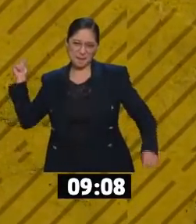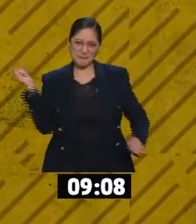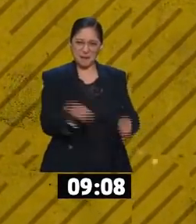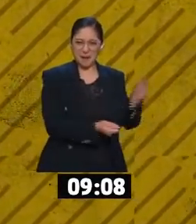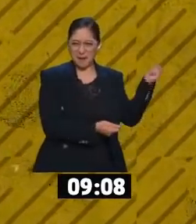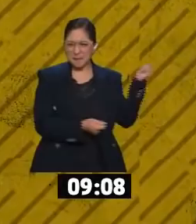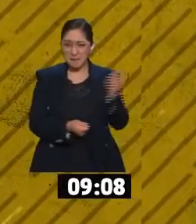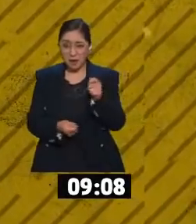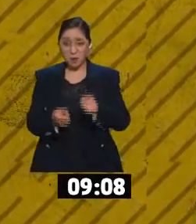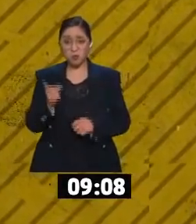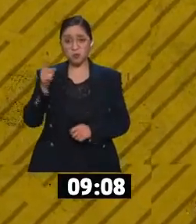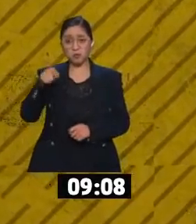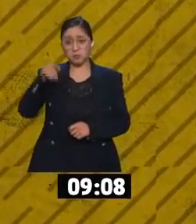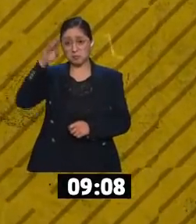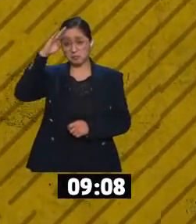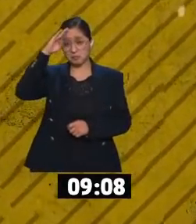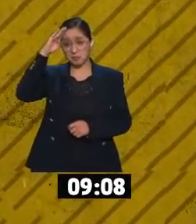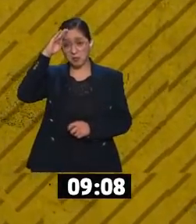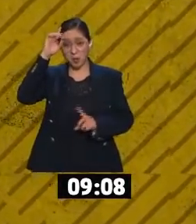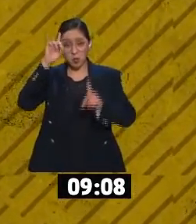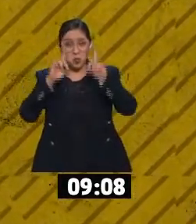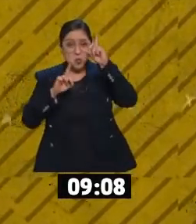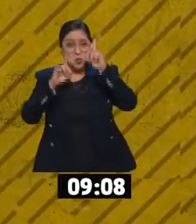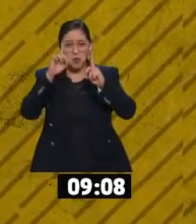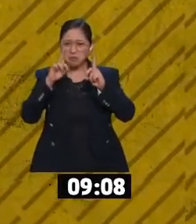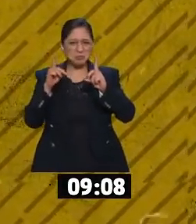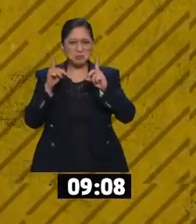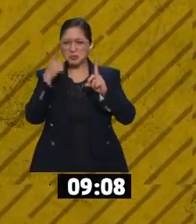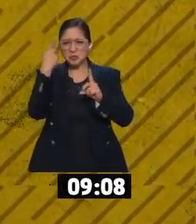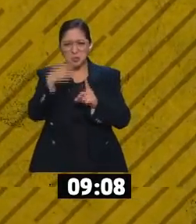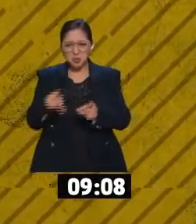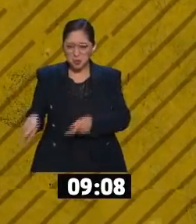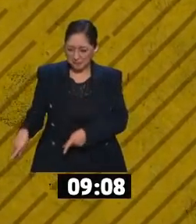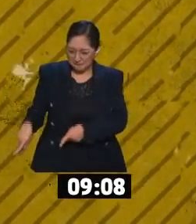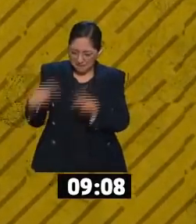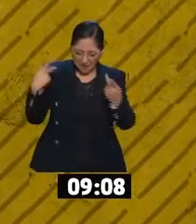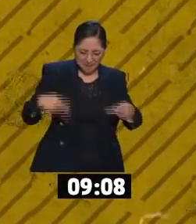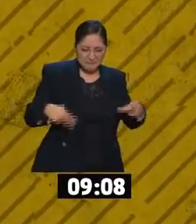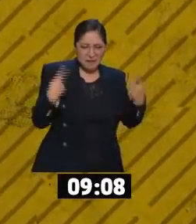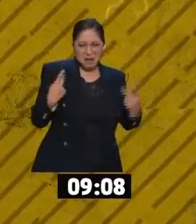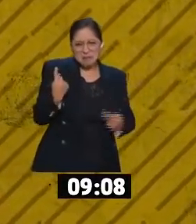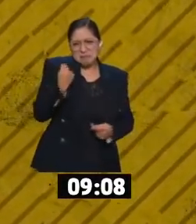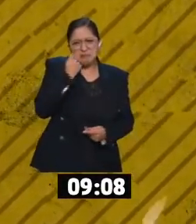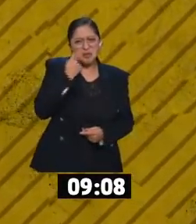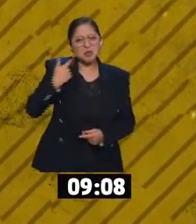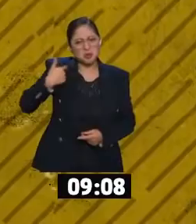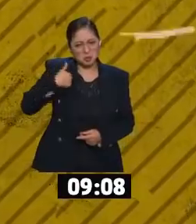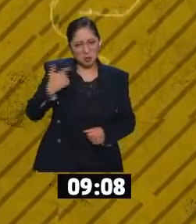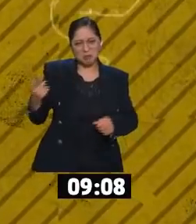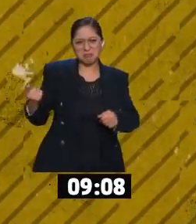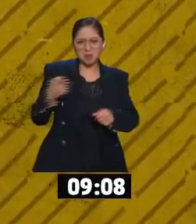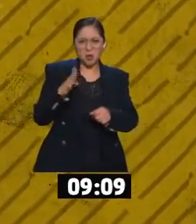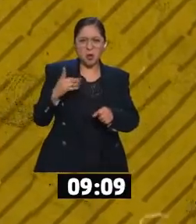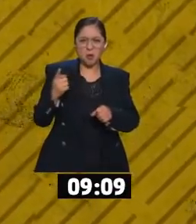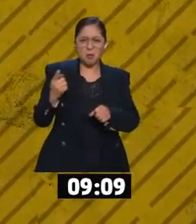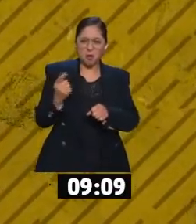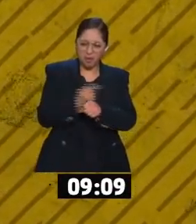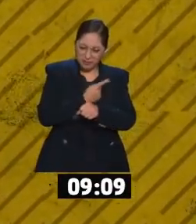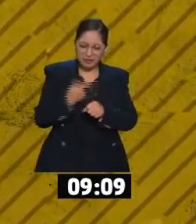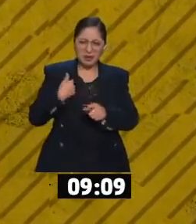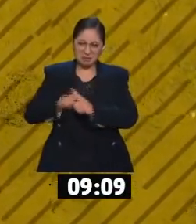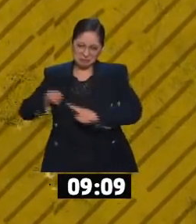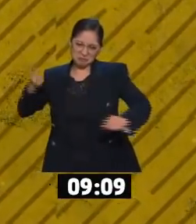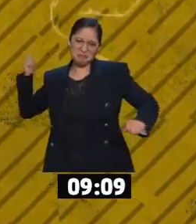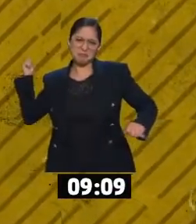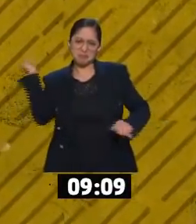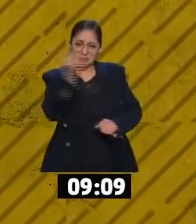siquiera dudó en arriesgar parte de su material de venta. No, dijo, yo me tengo que desquitar y le Creen zorrajó que era en un el otro. desalojo de